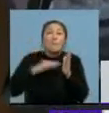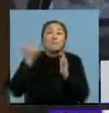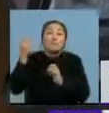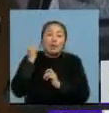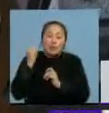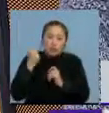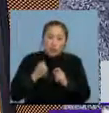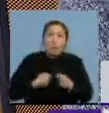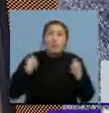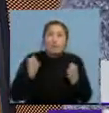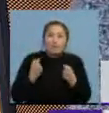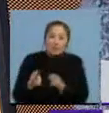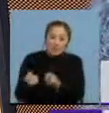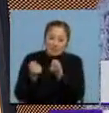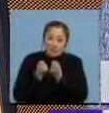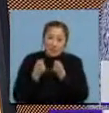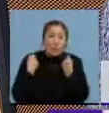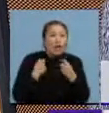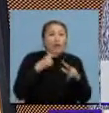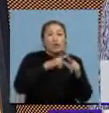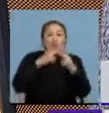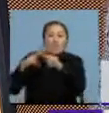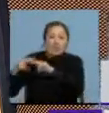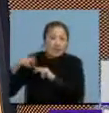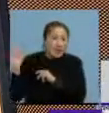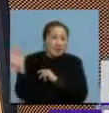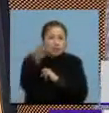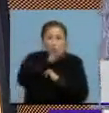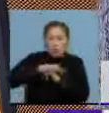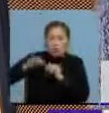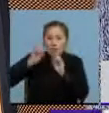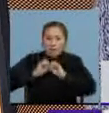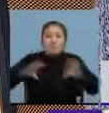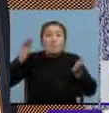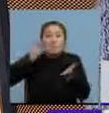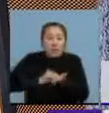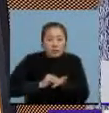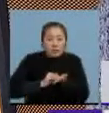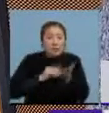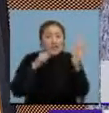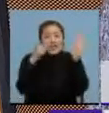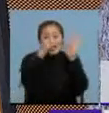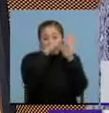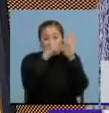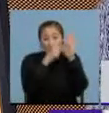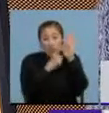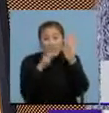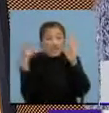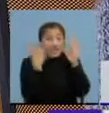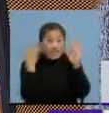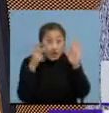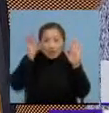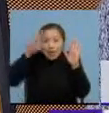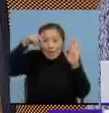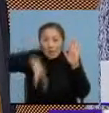necesarias por el crecimiento de demanda de usuario y el tercer elemento que es el que nos hace la diferencia con el resto del país el único que